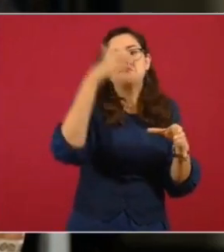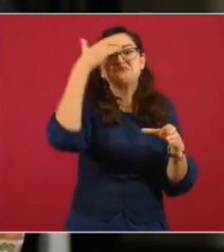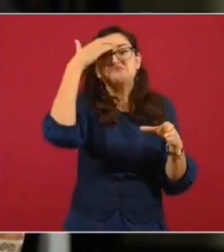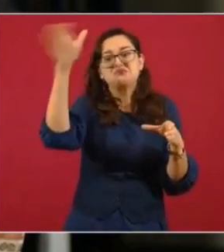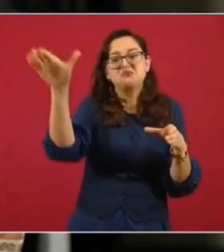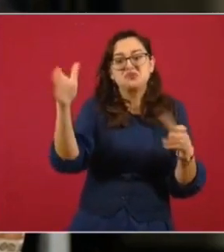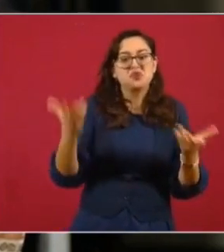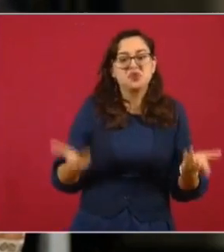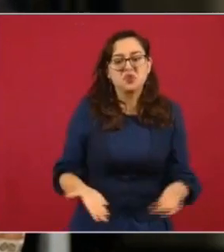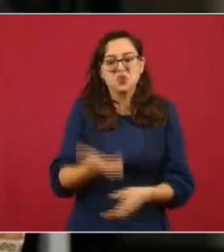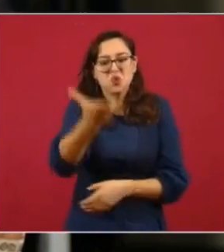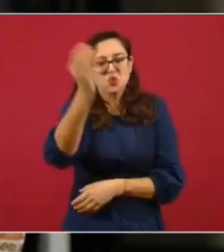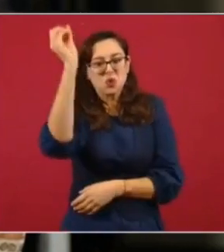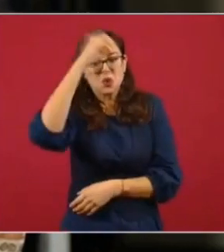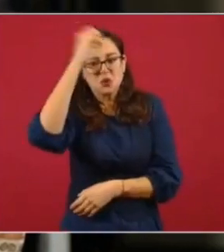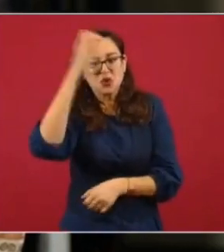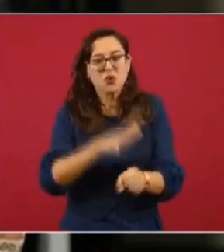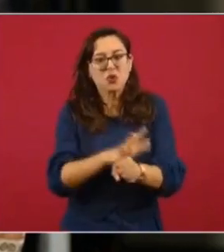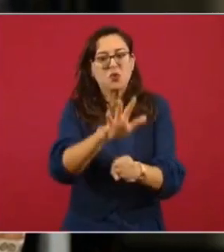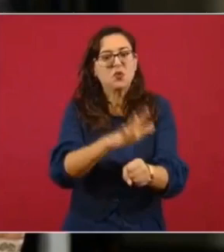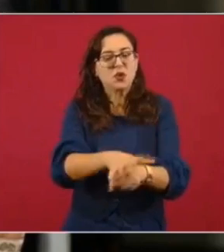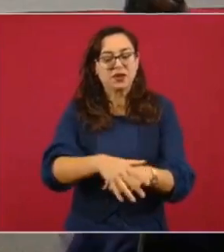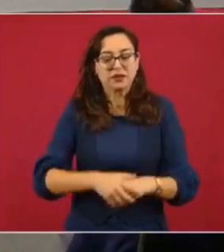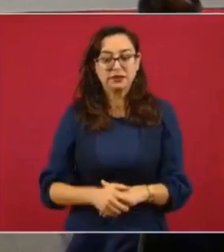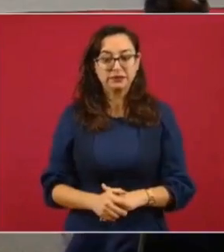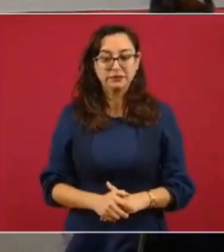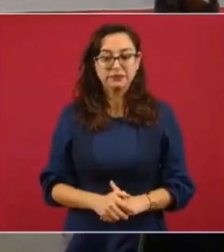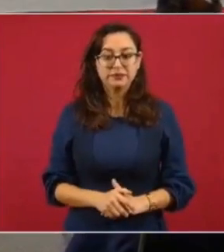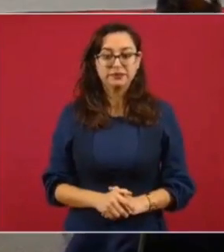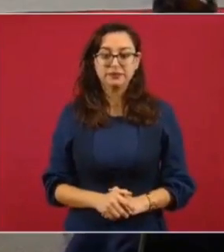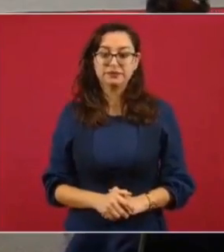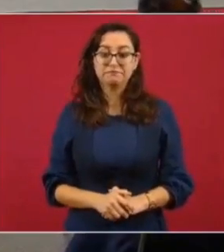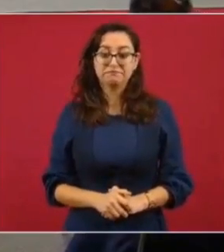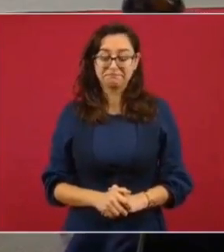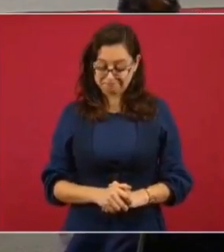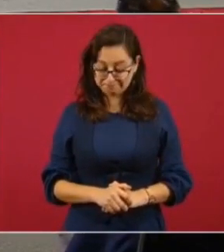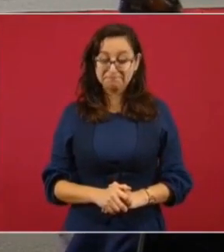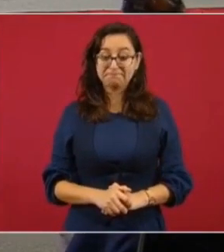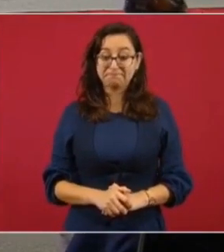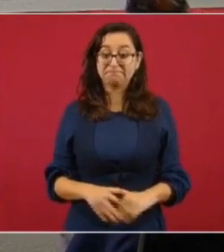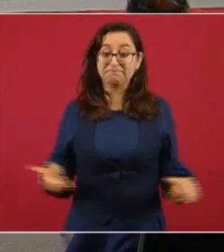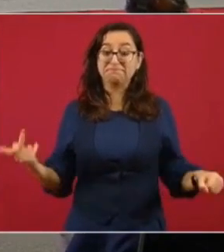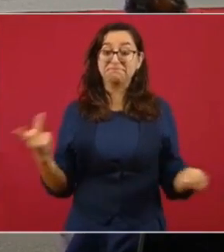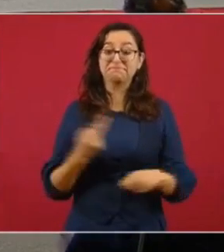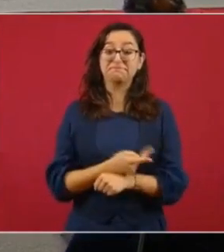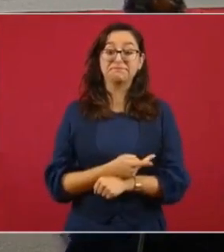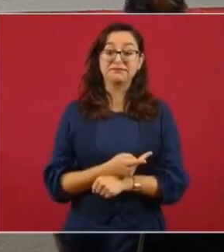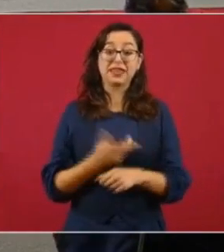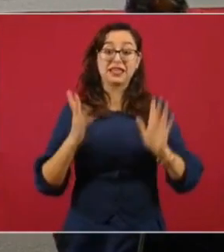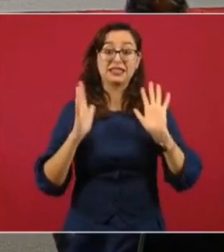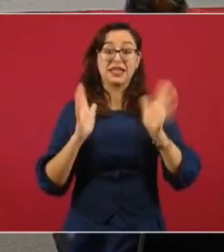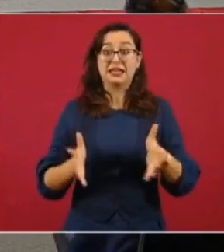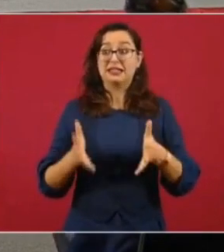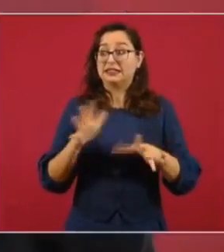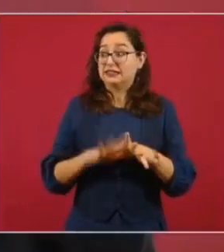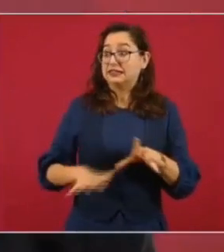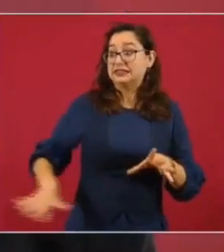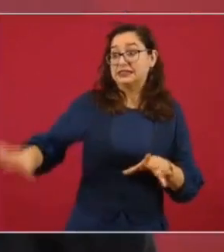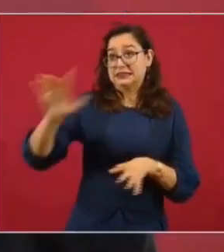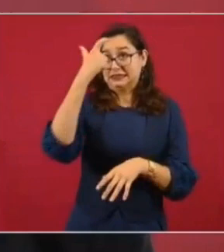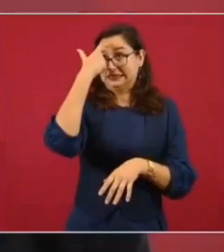realidad atañe al pueblo mexicano? Bueno, lo que está pasando es que hay un cambio de mentalidad, son